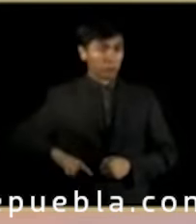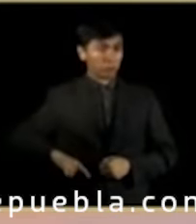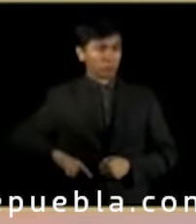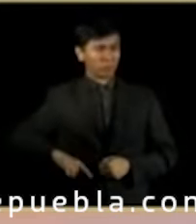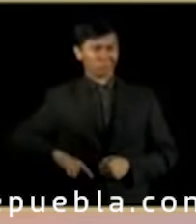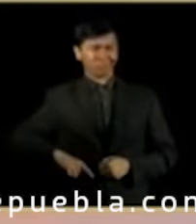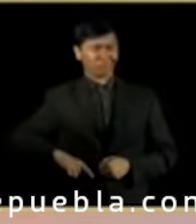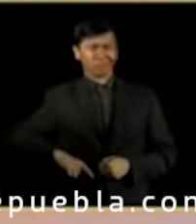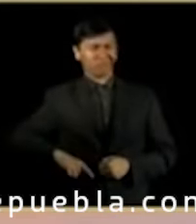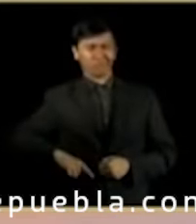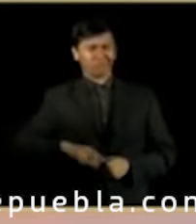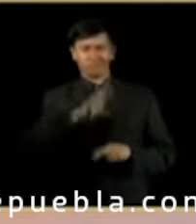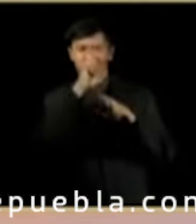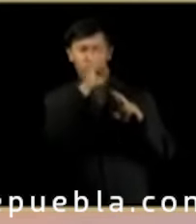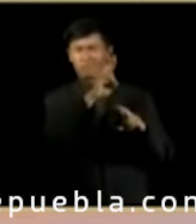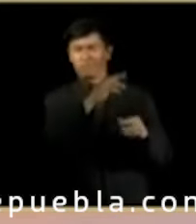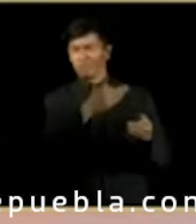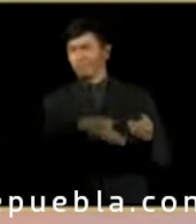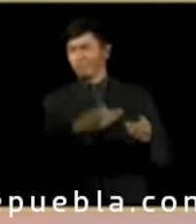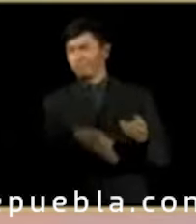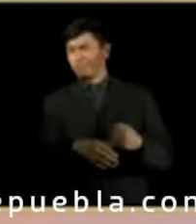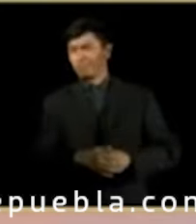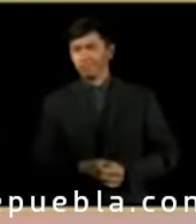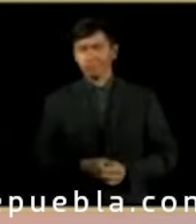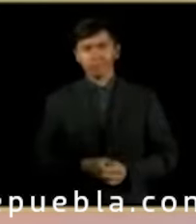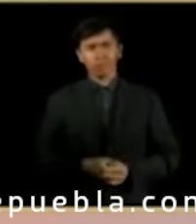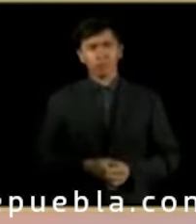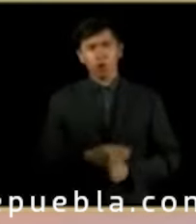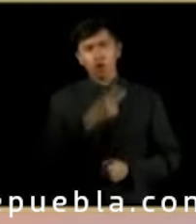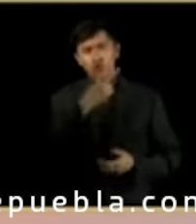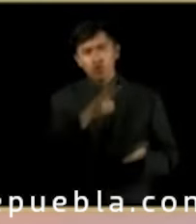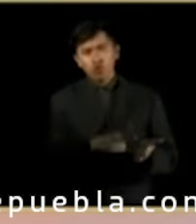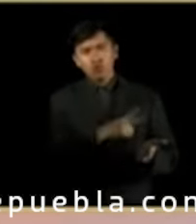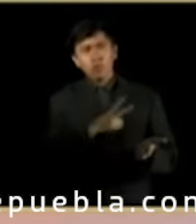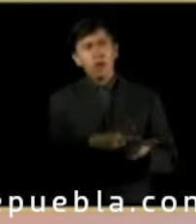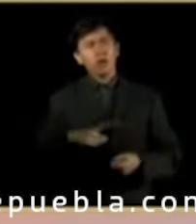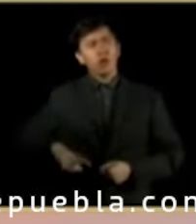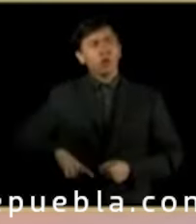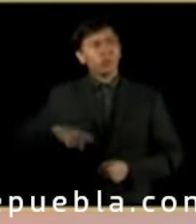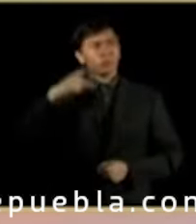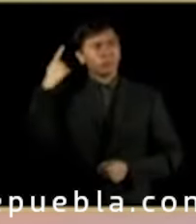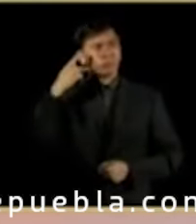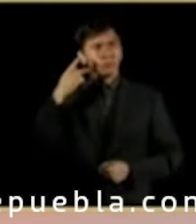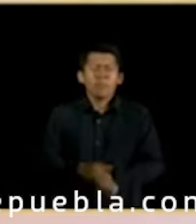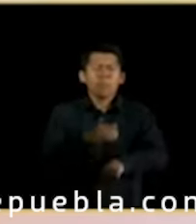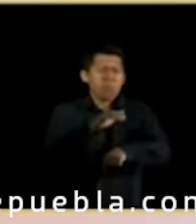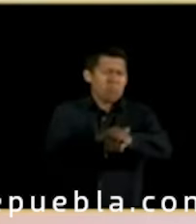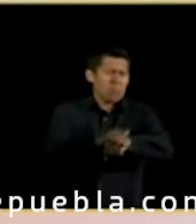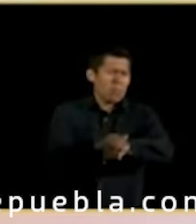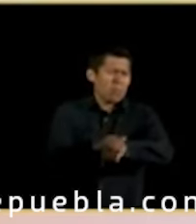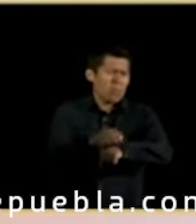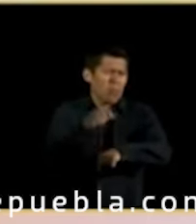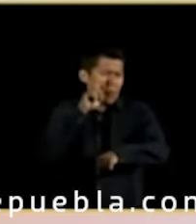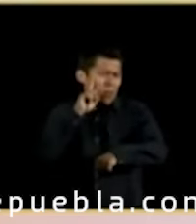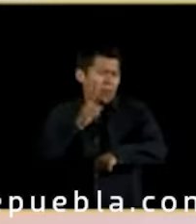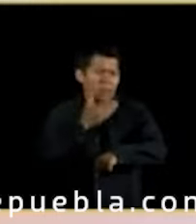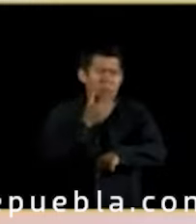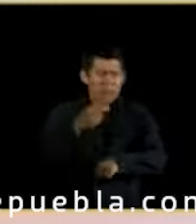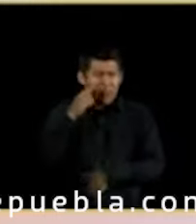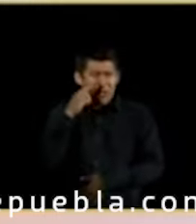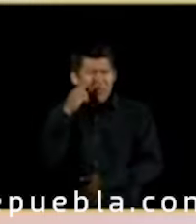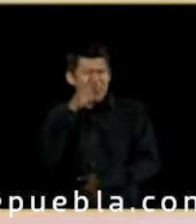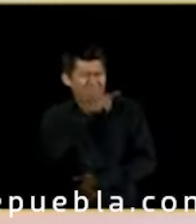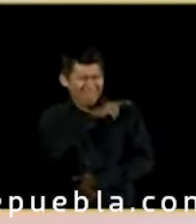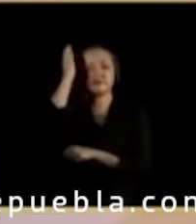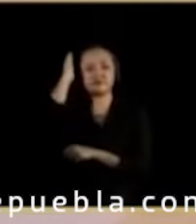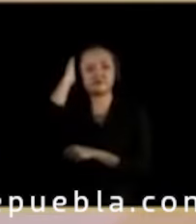respeto. Has tenido dos veces la ocasión de gobernar Puebla y vivimos en la inseguridad. Está claro si ustedes observan quién